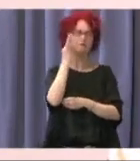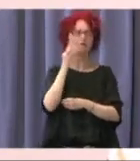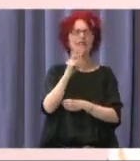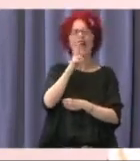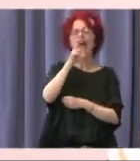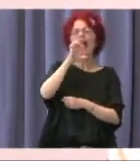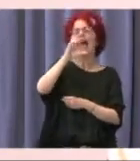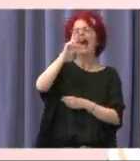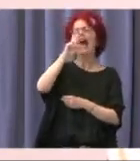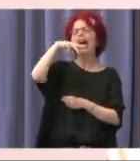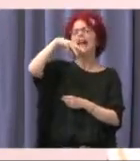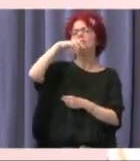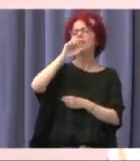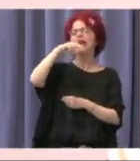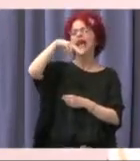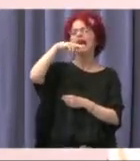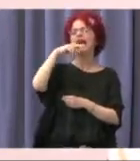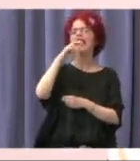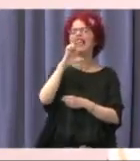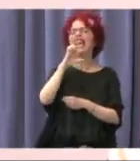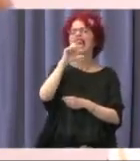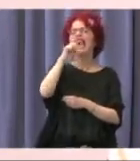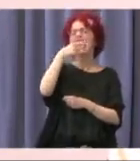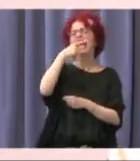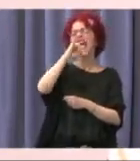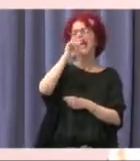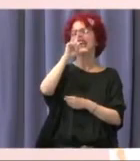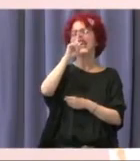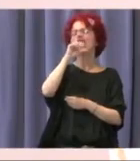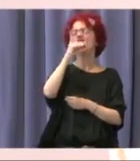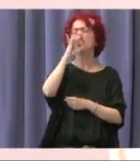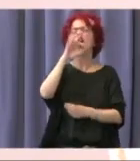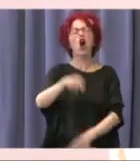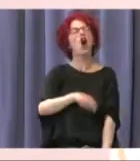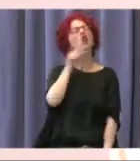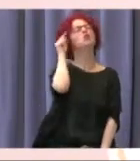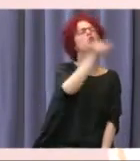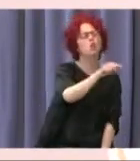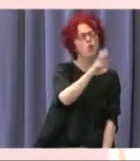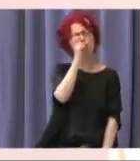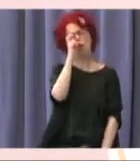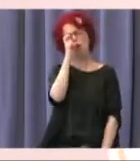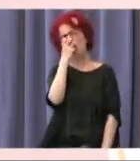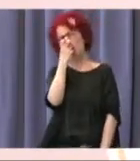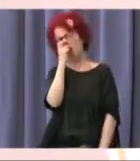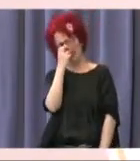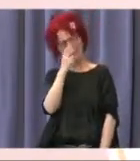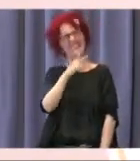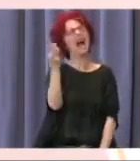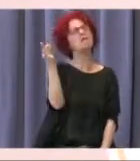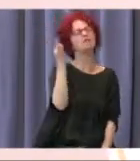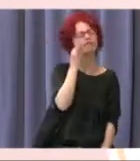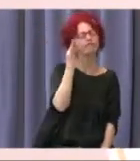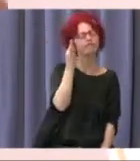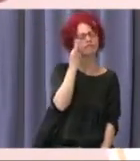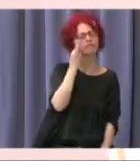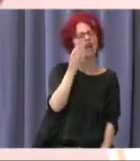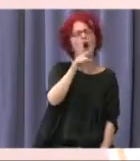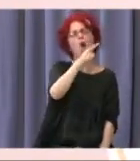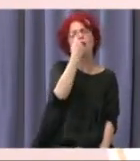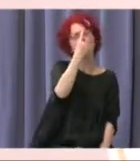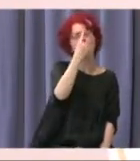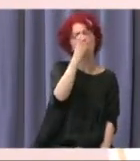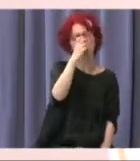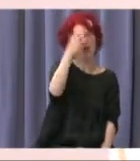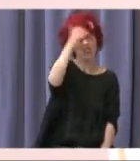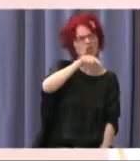para que no haya aquí nadie que se llame así. Hermenegildo, eres una cotilla, no un cotilla, una cotilla. O eres una guarra,